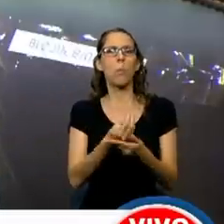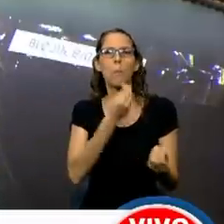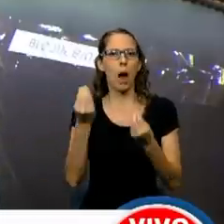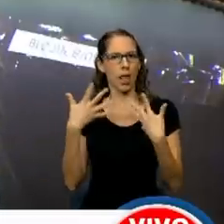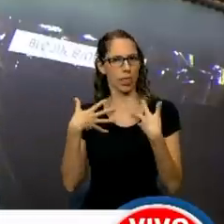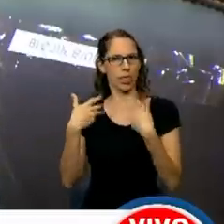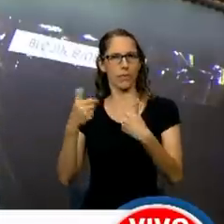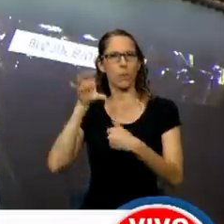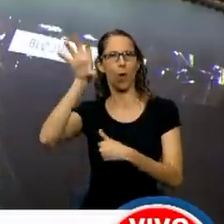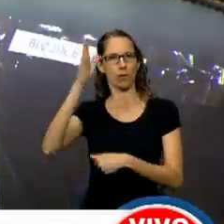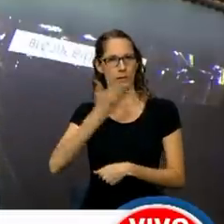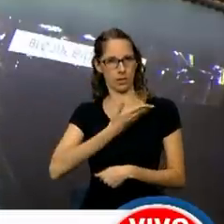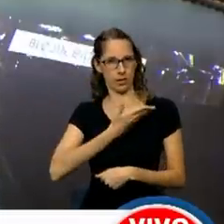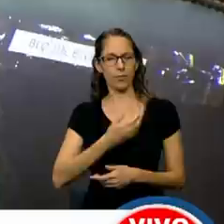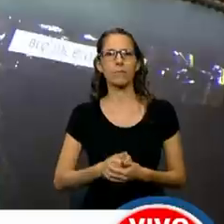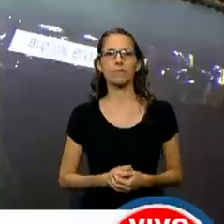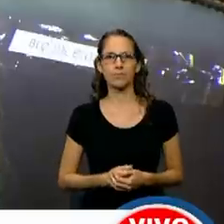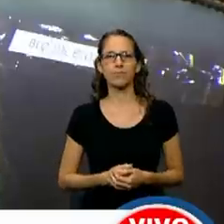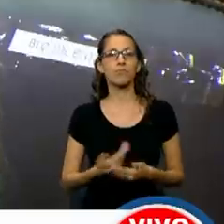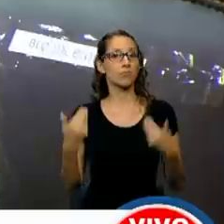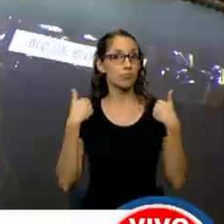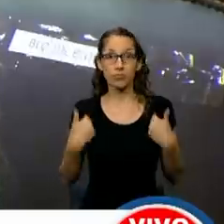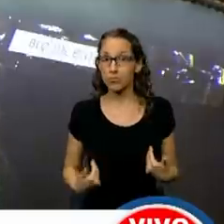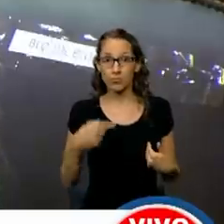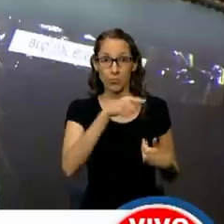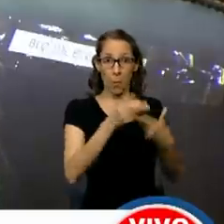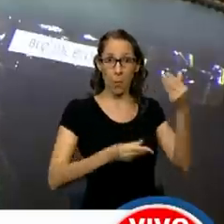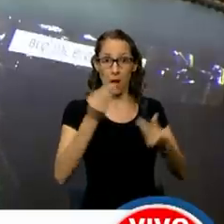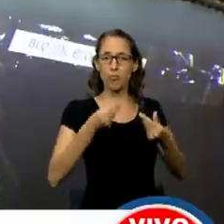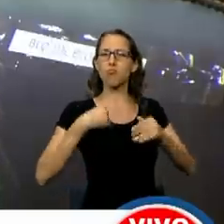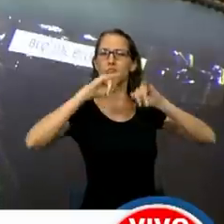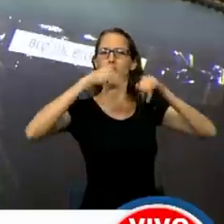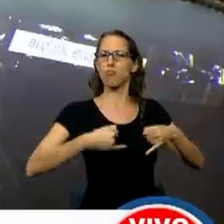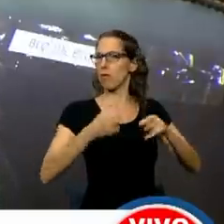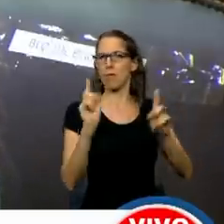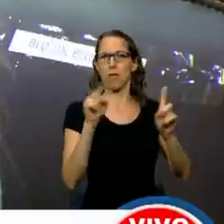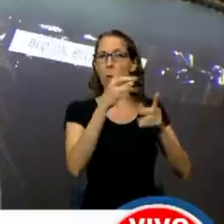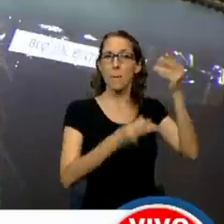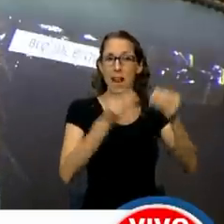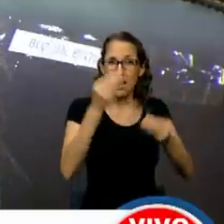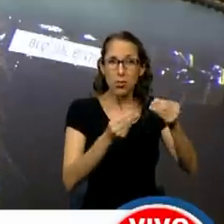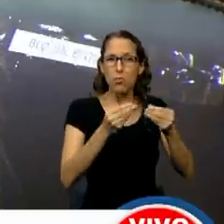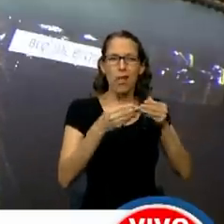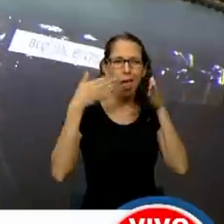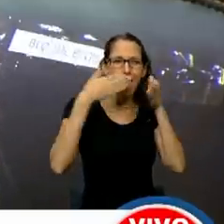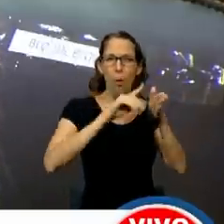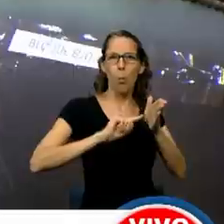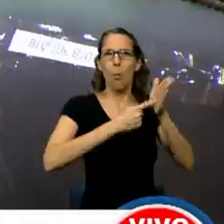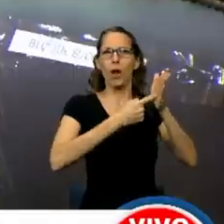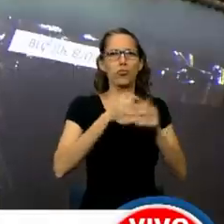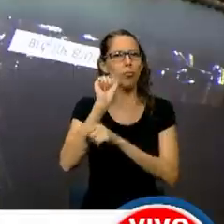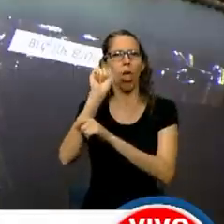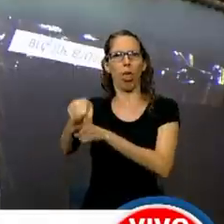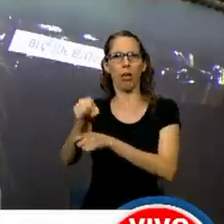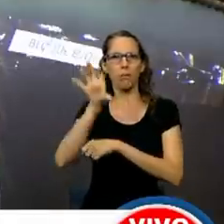para defender a santa fe y no estoy dispuesta a acompañar este presupuesto centralista que se olvida de los santafesinos que se olvida de los hombres